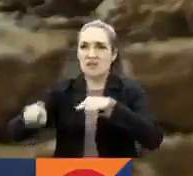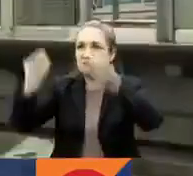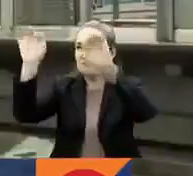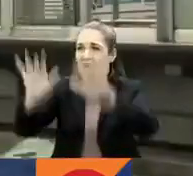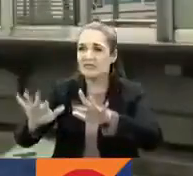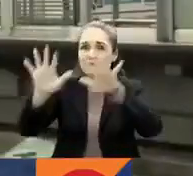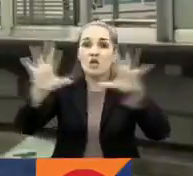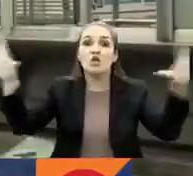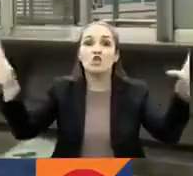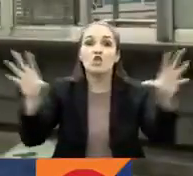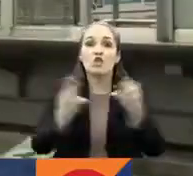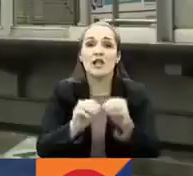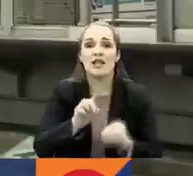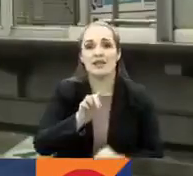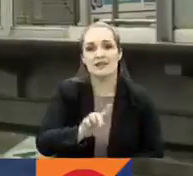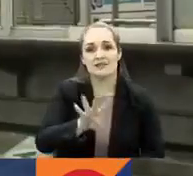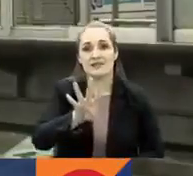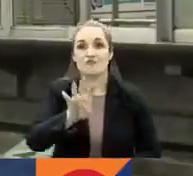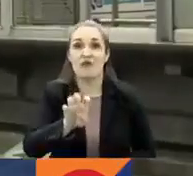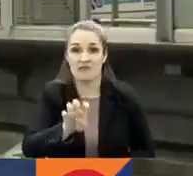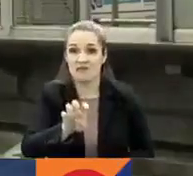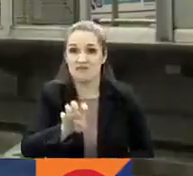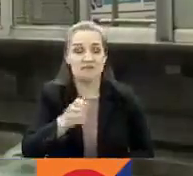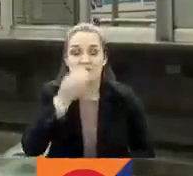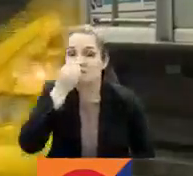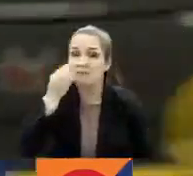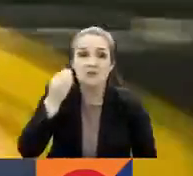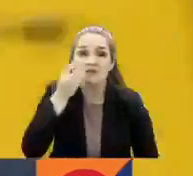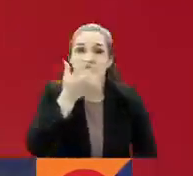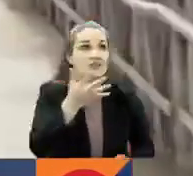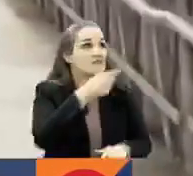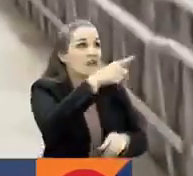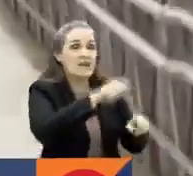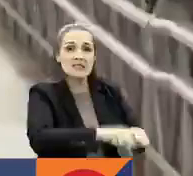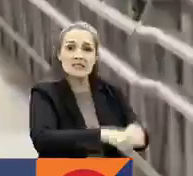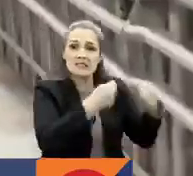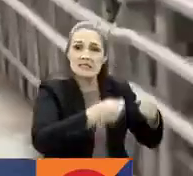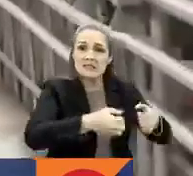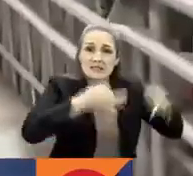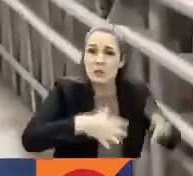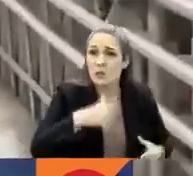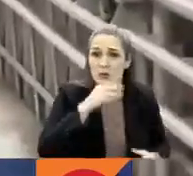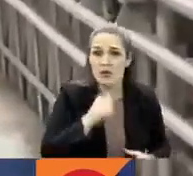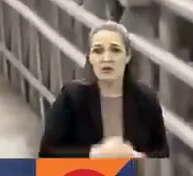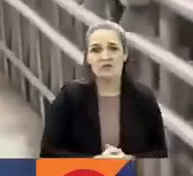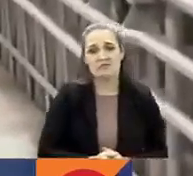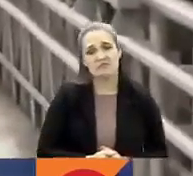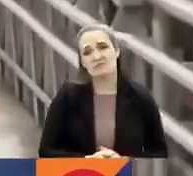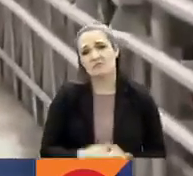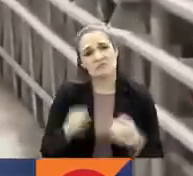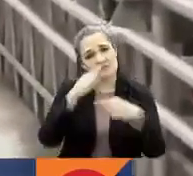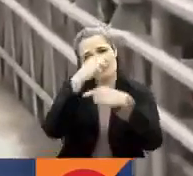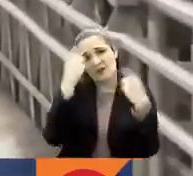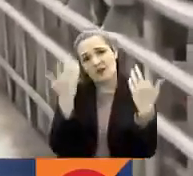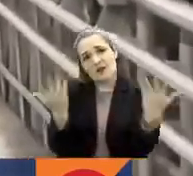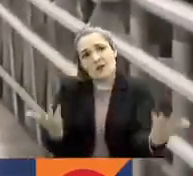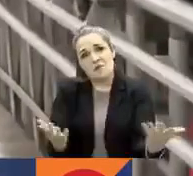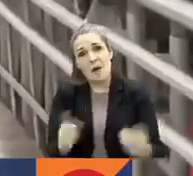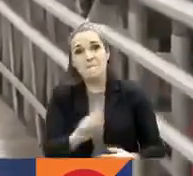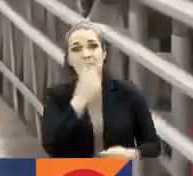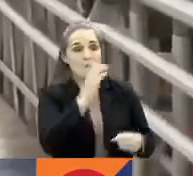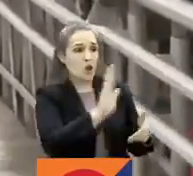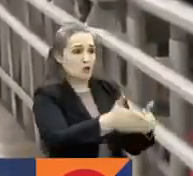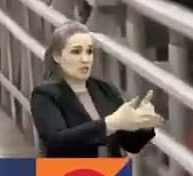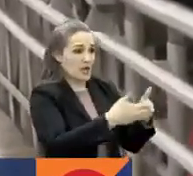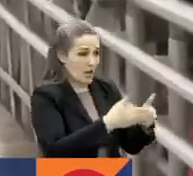son 19 las que no operan por no brindar las condiciones de seguridad para los usuarios. Me parece el colmo porque primero cierran las estaciones y segundo nos